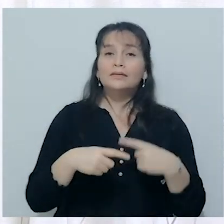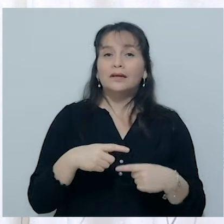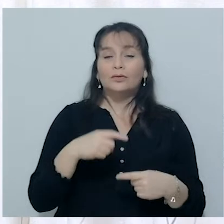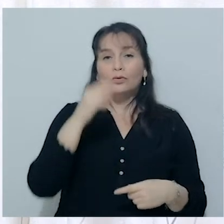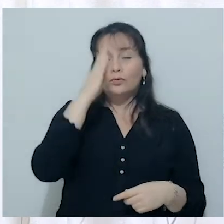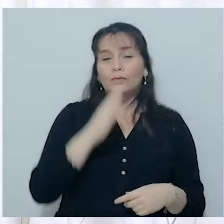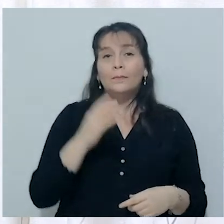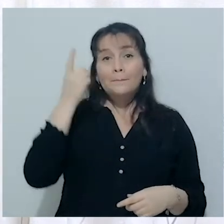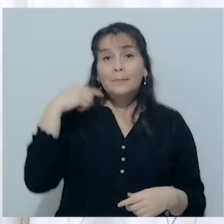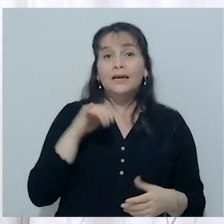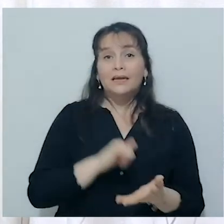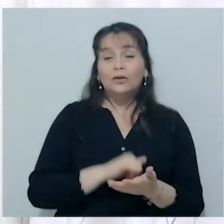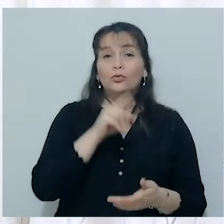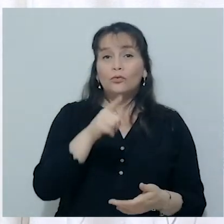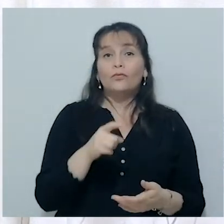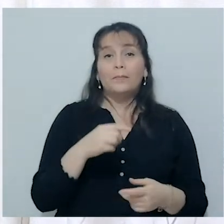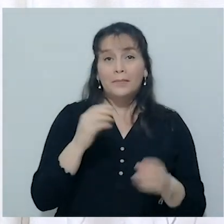Quizá usted necesita volverse a Dios